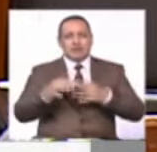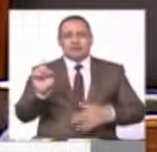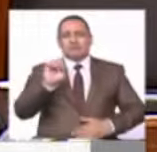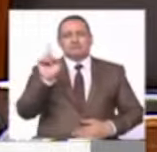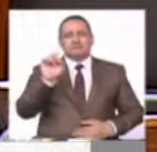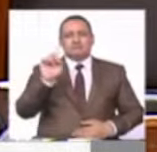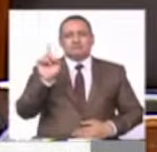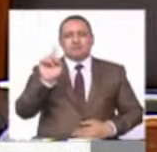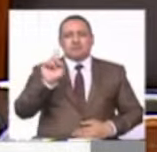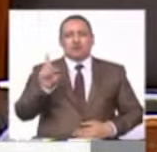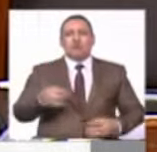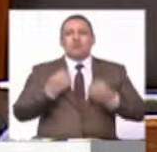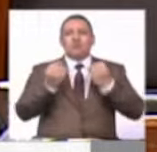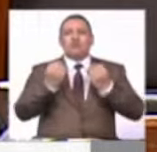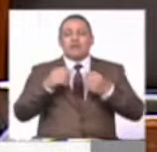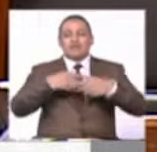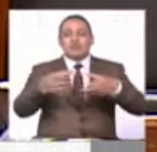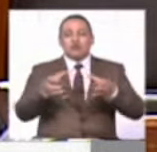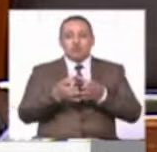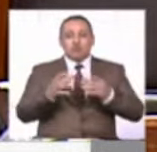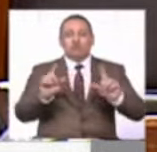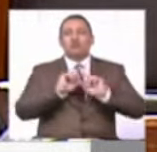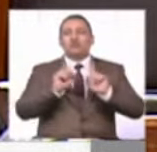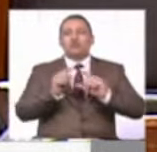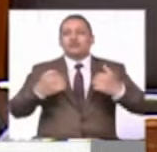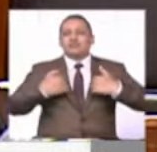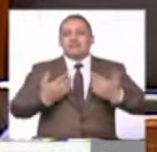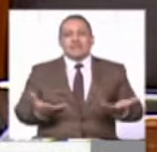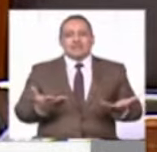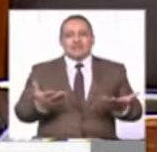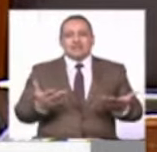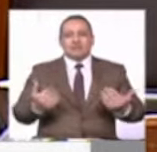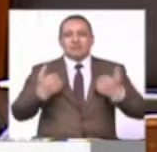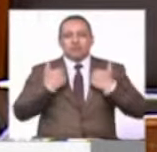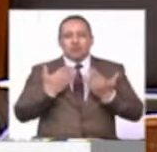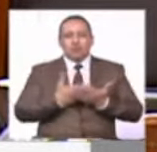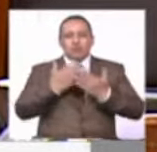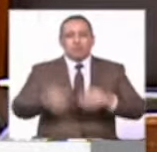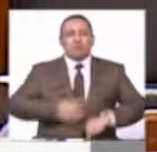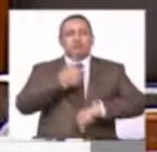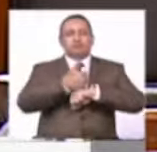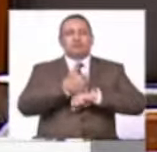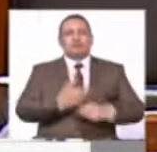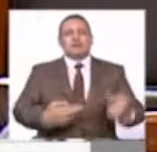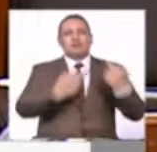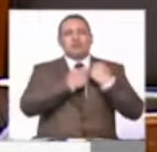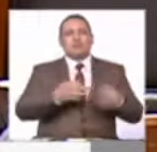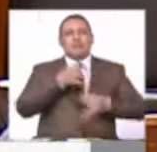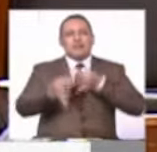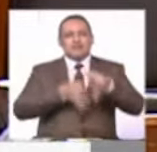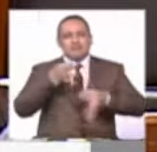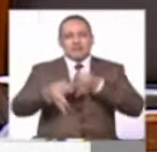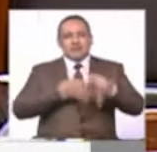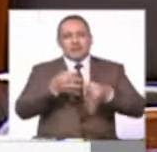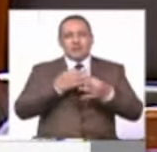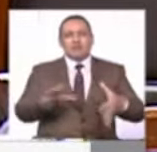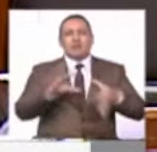es así esta entidad no tiene ninguna prerrogativa para interpretar